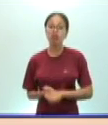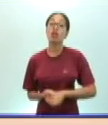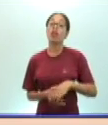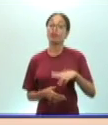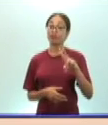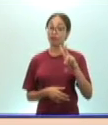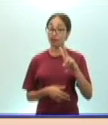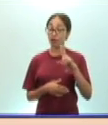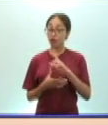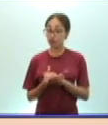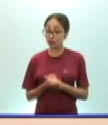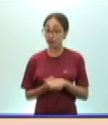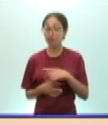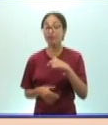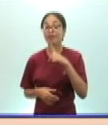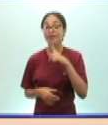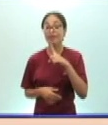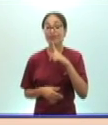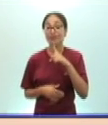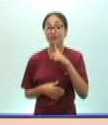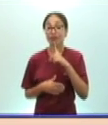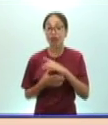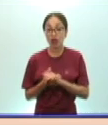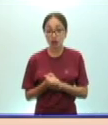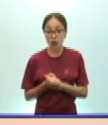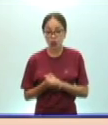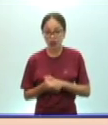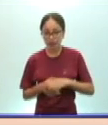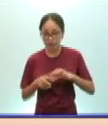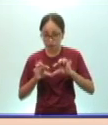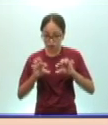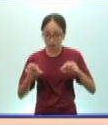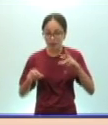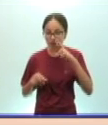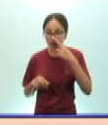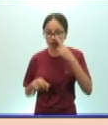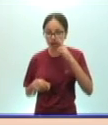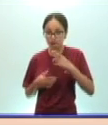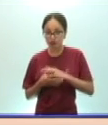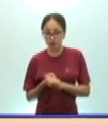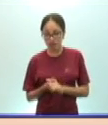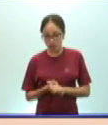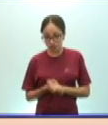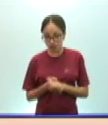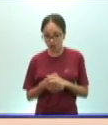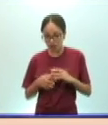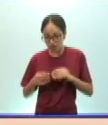se mantiene un tiempo prolongado en suspensión.